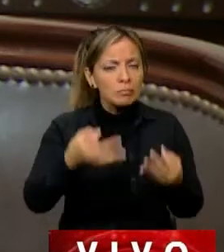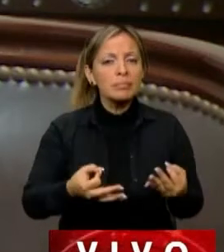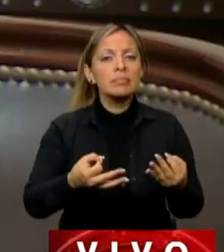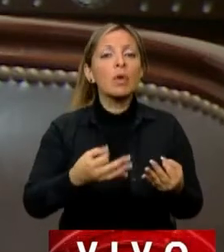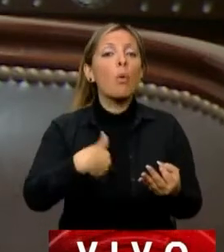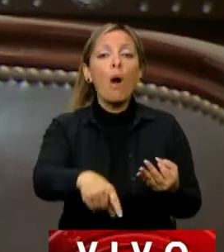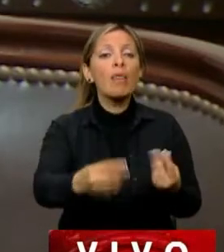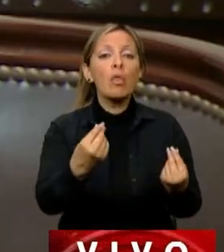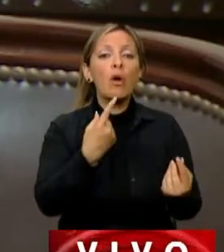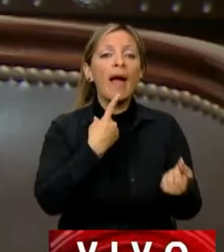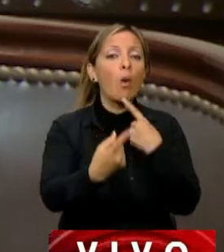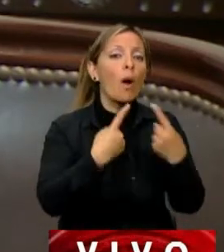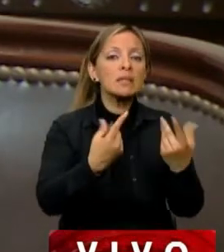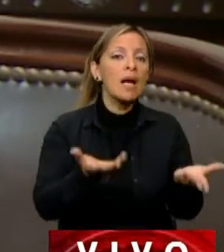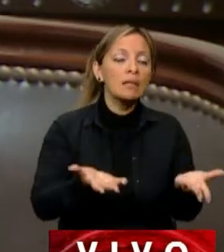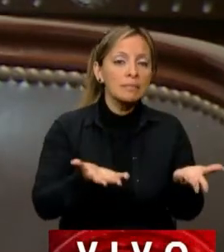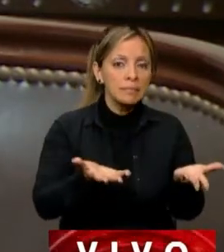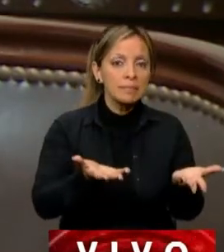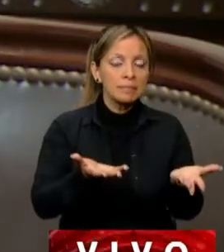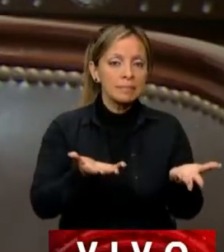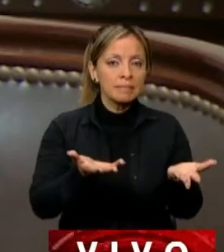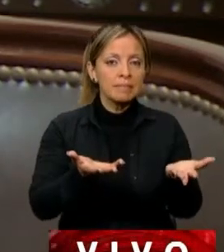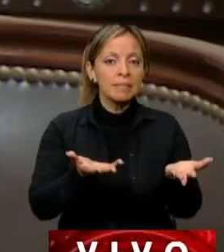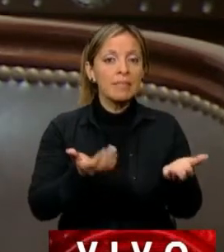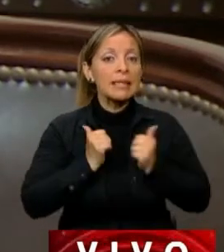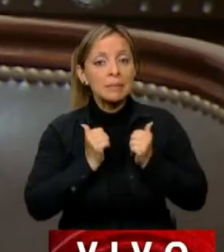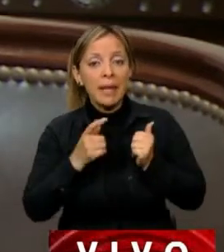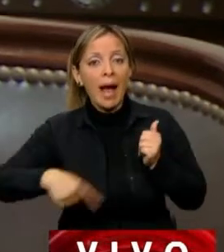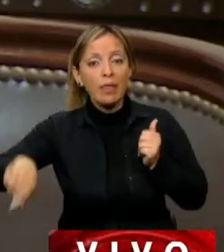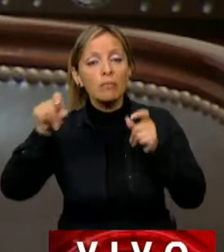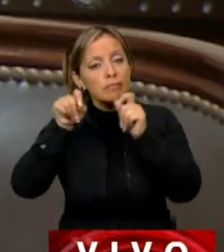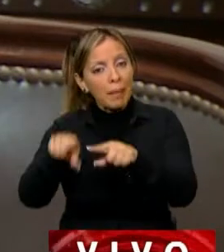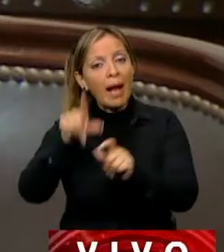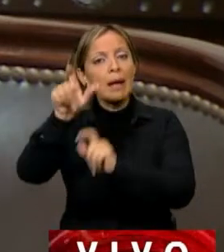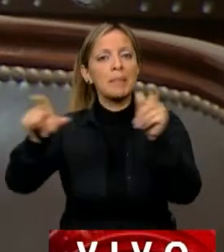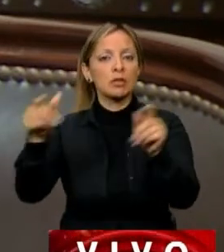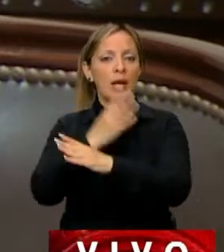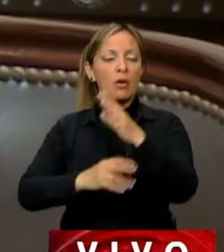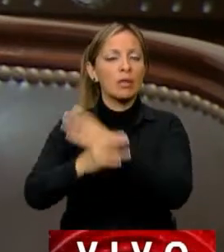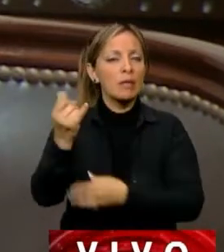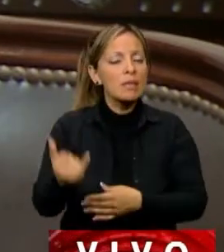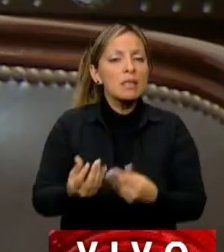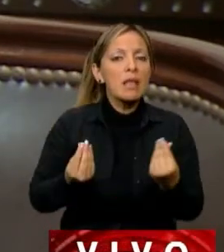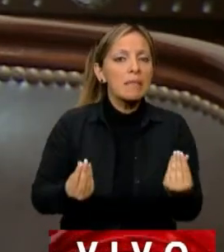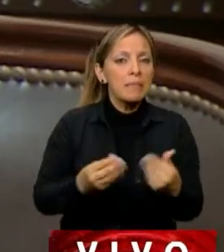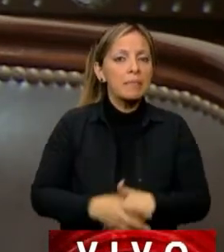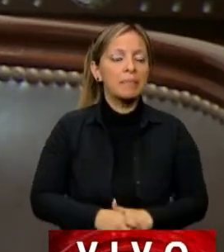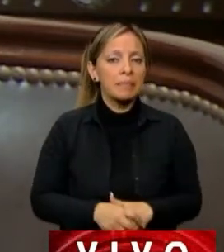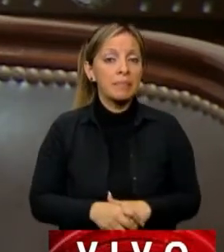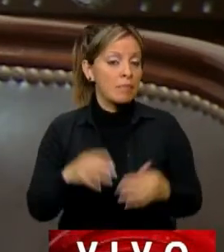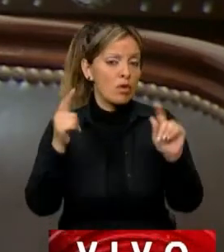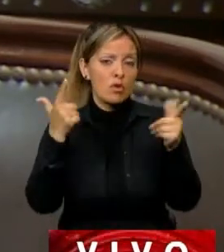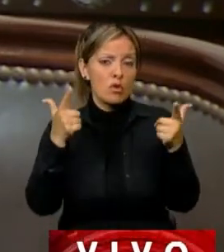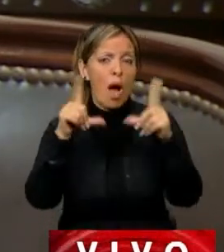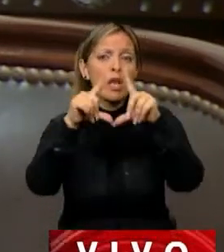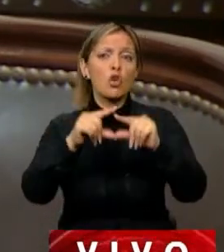encuesta que se está esperando para las personas con discapacidad, ya que no tenemos